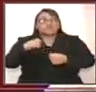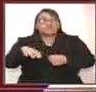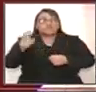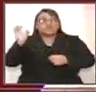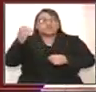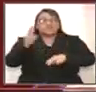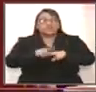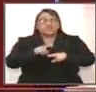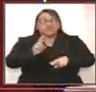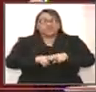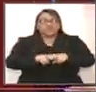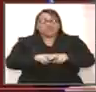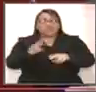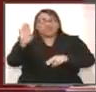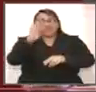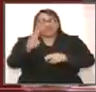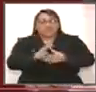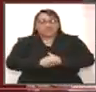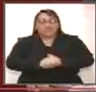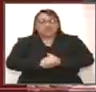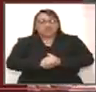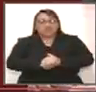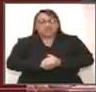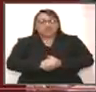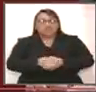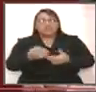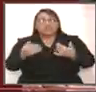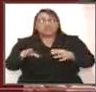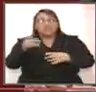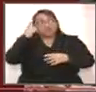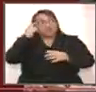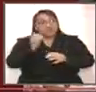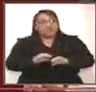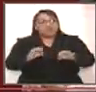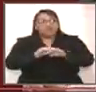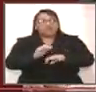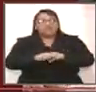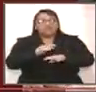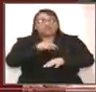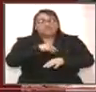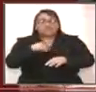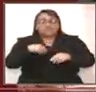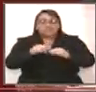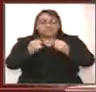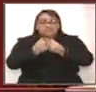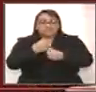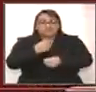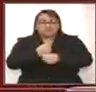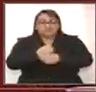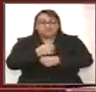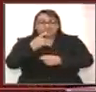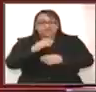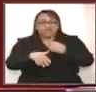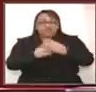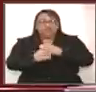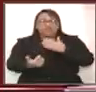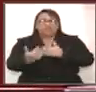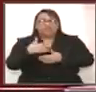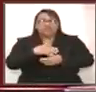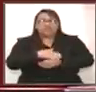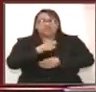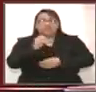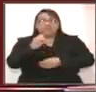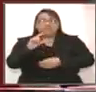Colombia, Argentina y Brasil. Teniendo en cuenta la importancia de ser miembro pleno de este Grupo de Trabajo para efectos de ingresar en la